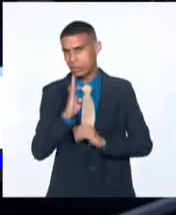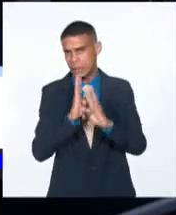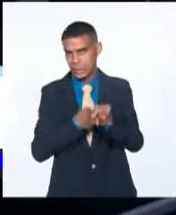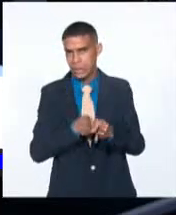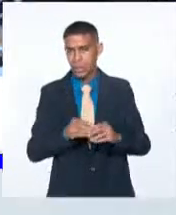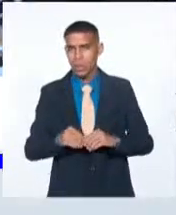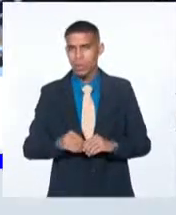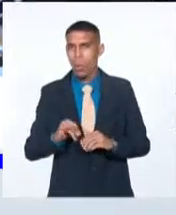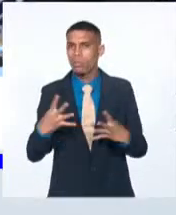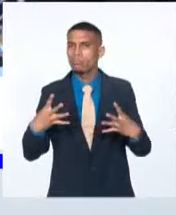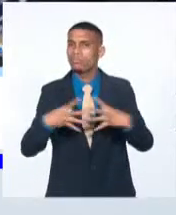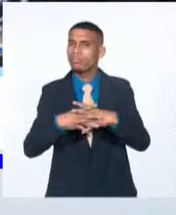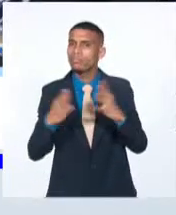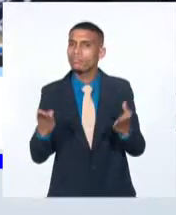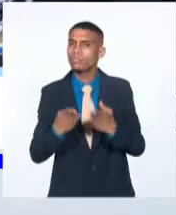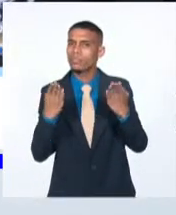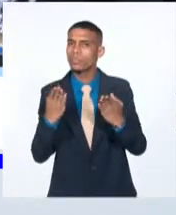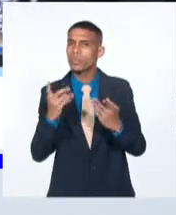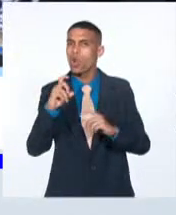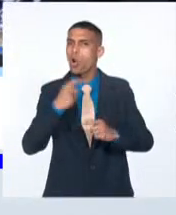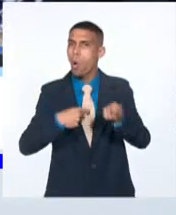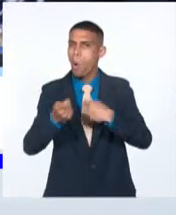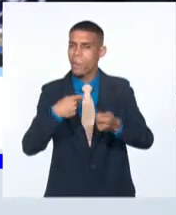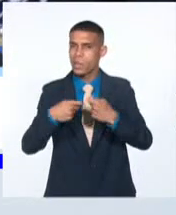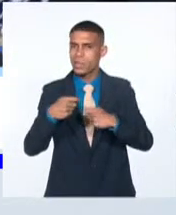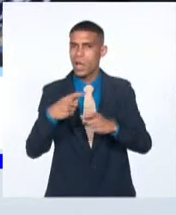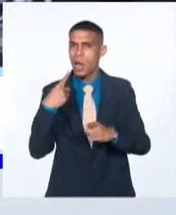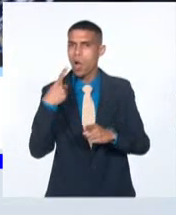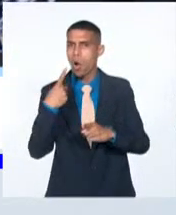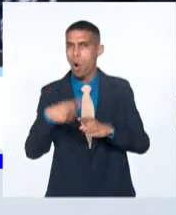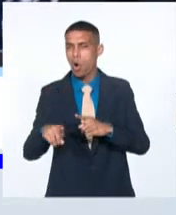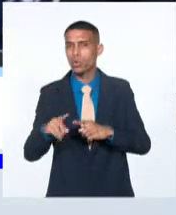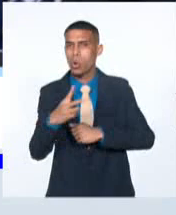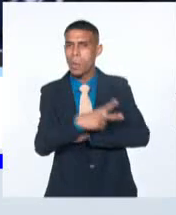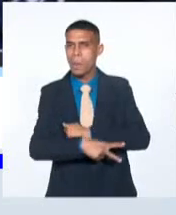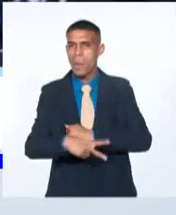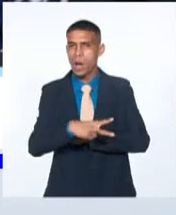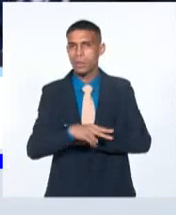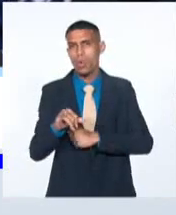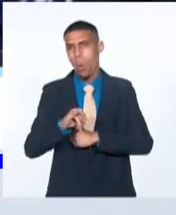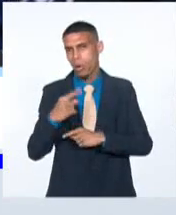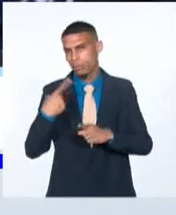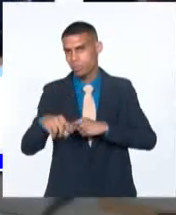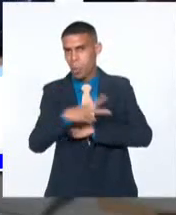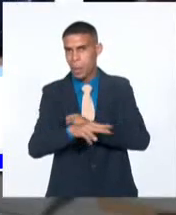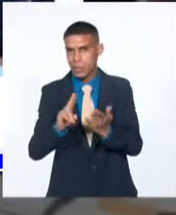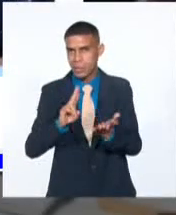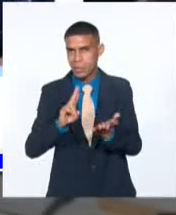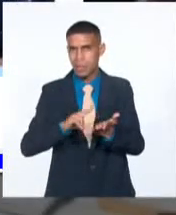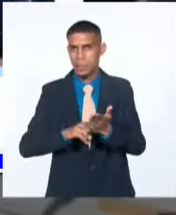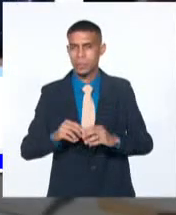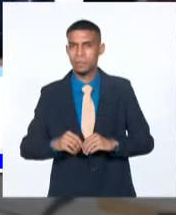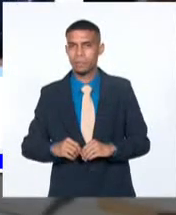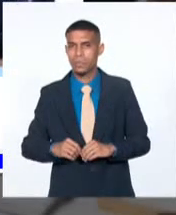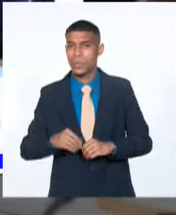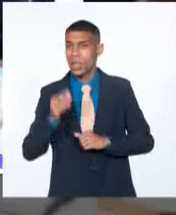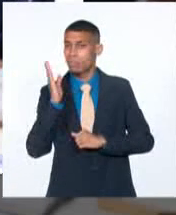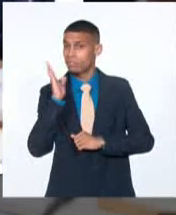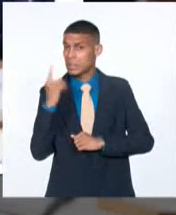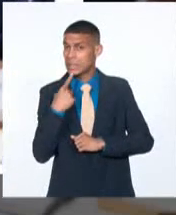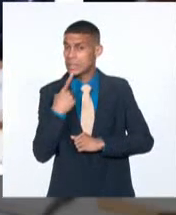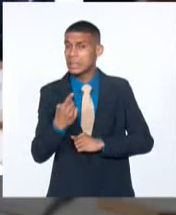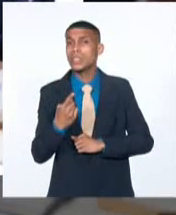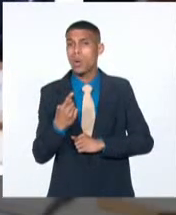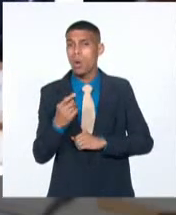los vínculos económicos, comerciales y de cooperación con el mencionado ente y sus países miembros. Durante su intervención, el jefe de gobierno llamó a